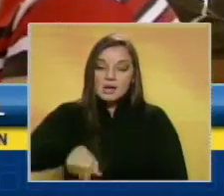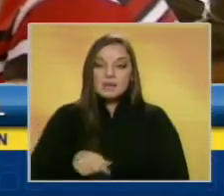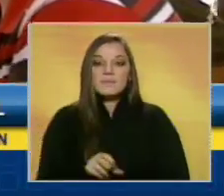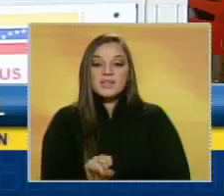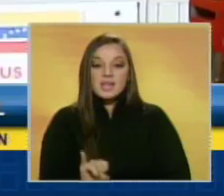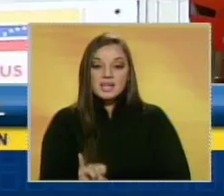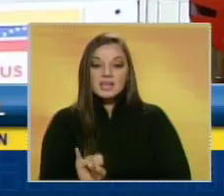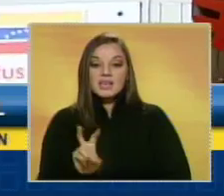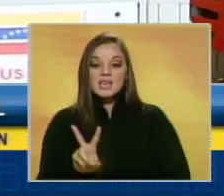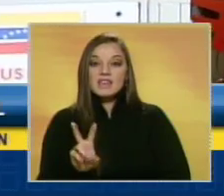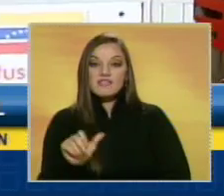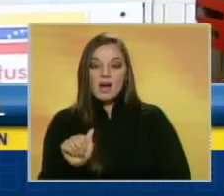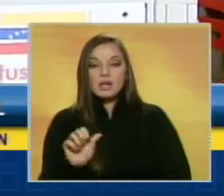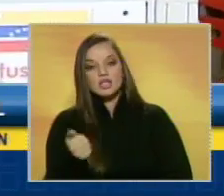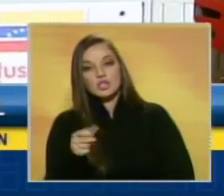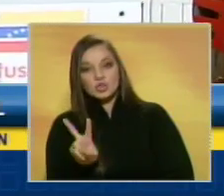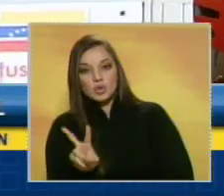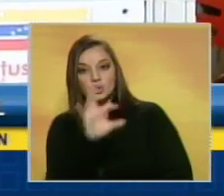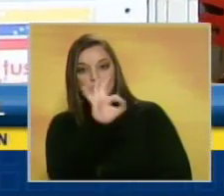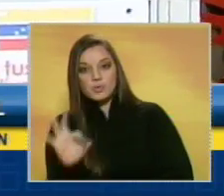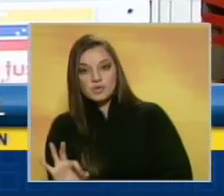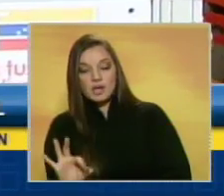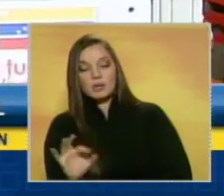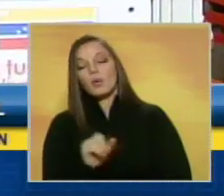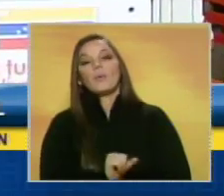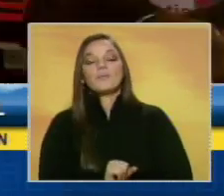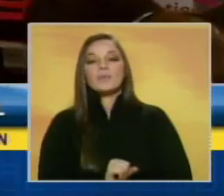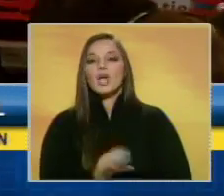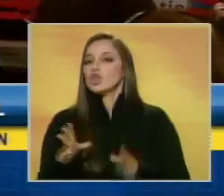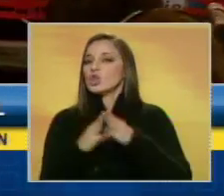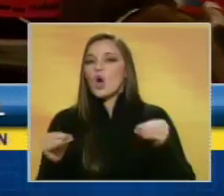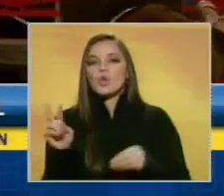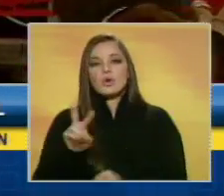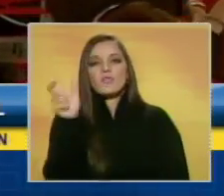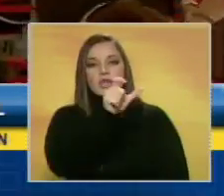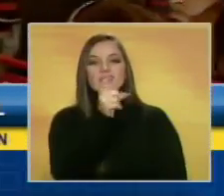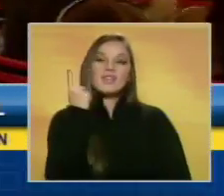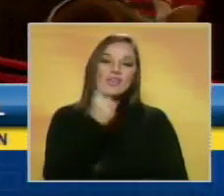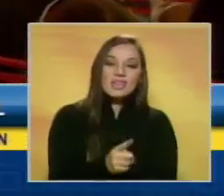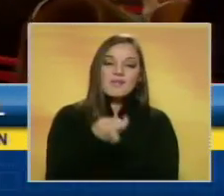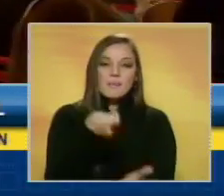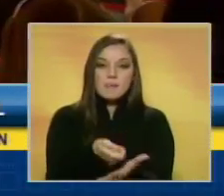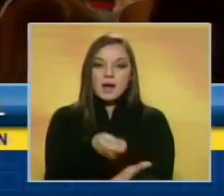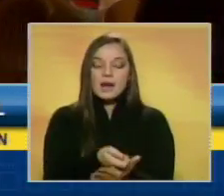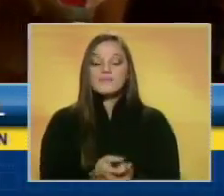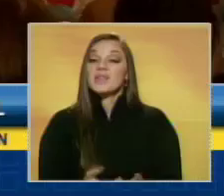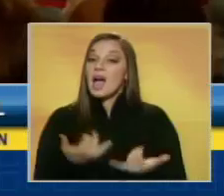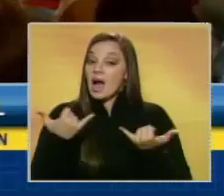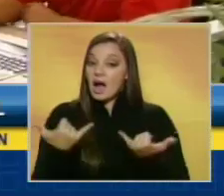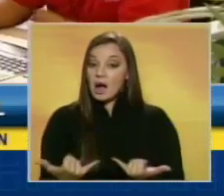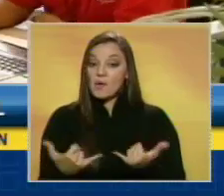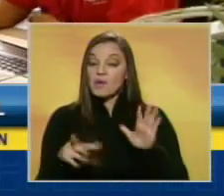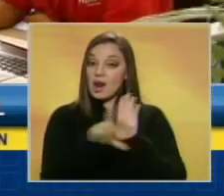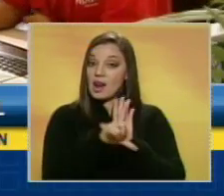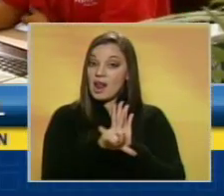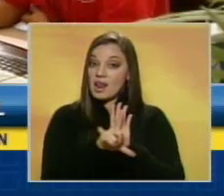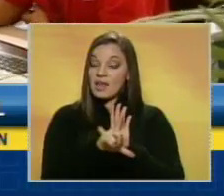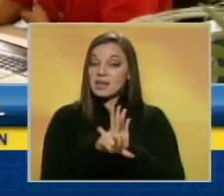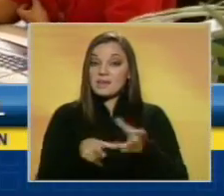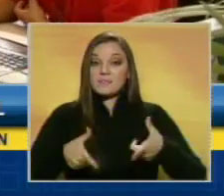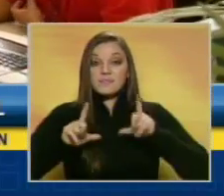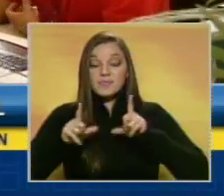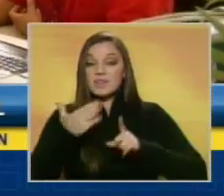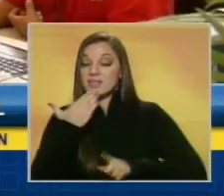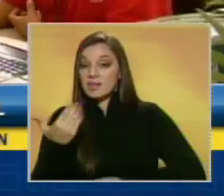IVA tasado en 12%, el impuesto con mayor alcance sobre los venezolanos. Con la anterior ley habilitante que venció en noviembre, el primer